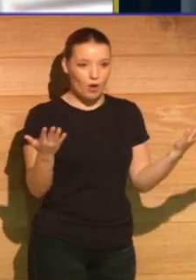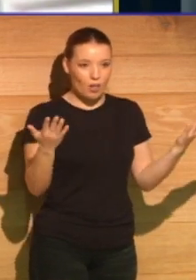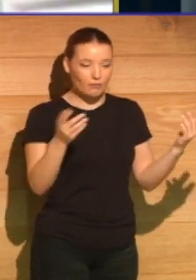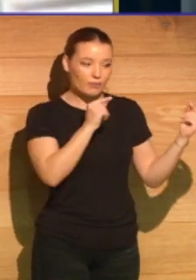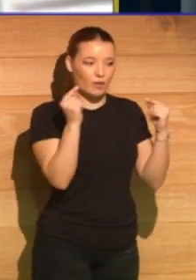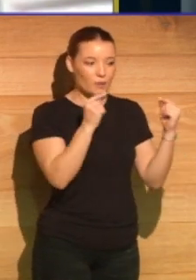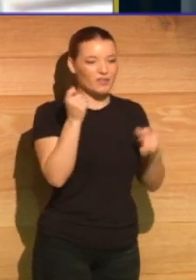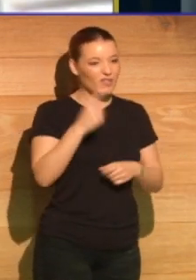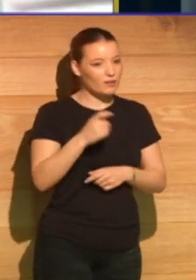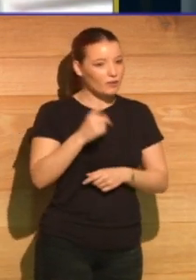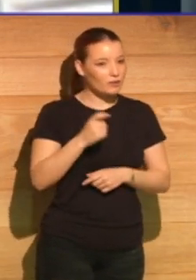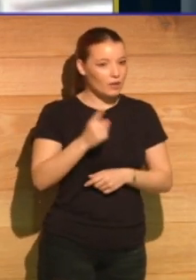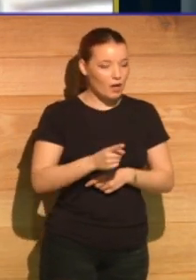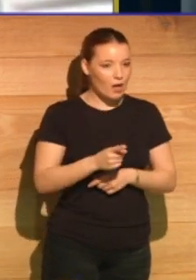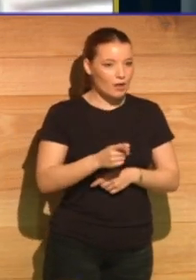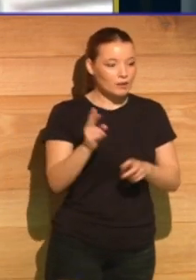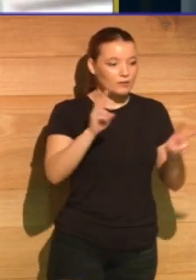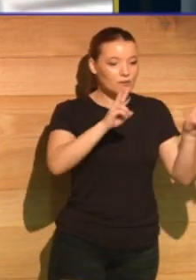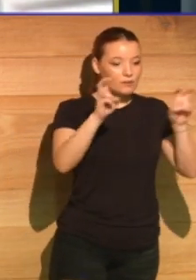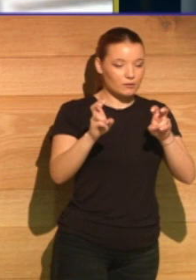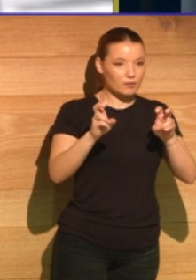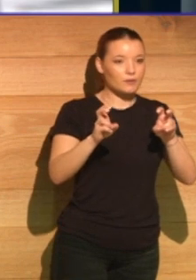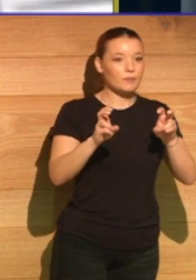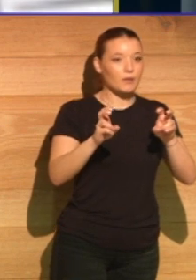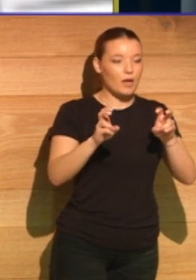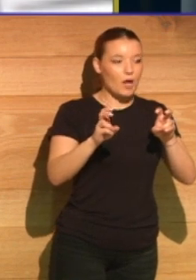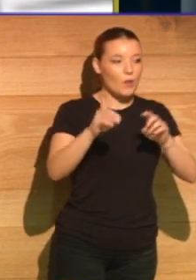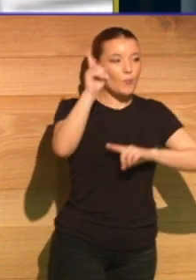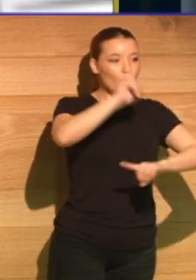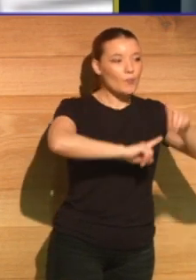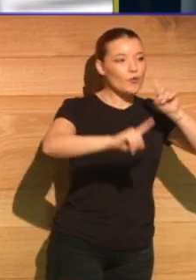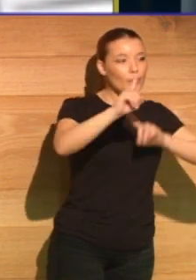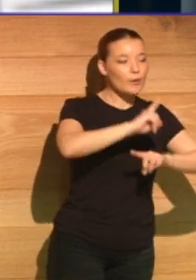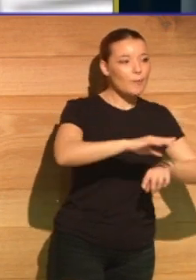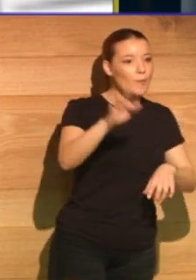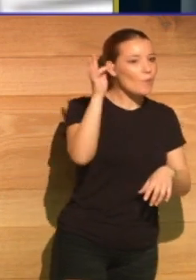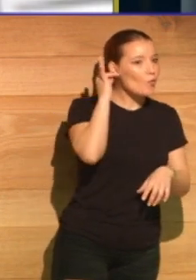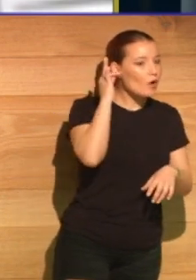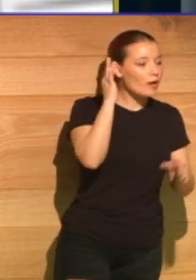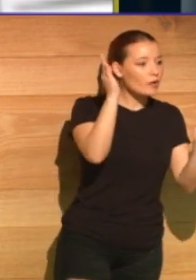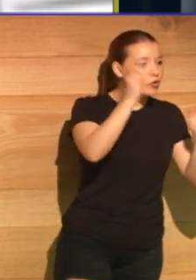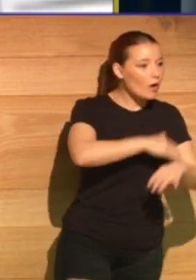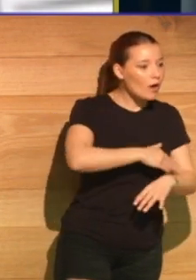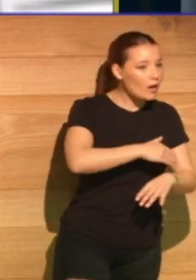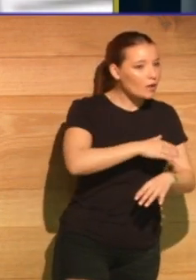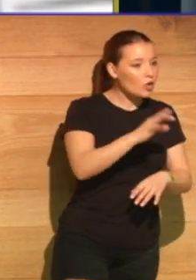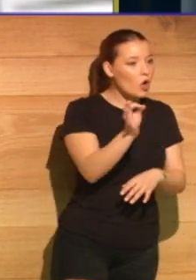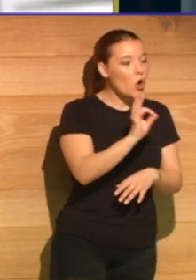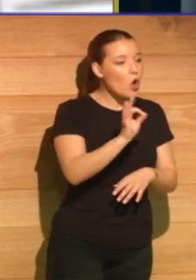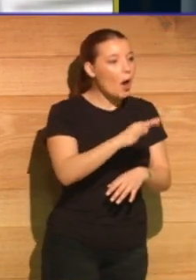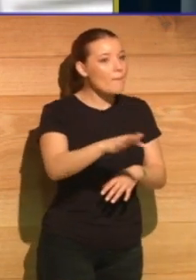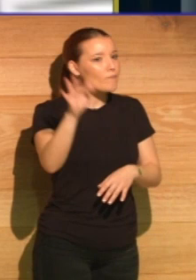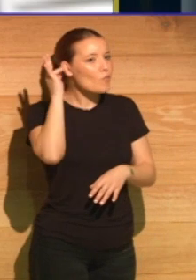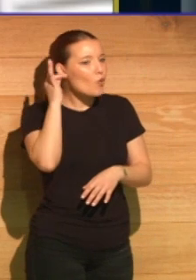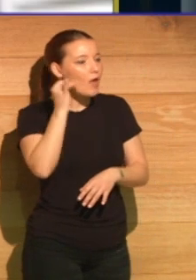recurrente y sobre el que hablamos muchas veces, si el problema es que las mujeres no estaban o es que las mujeres estaban